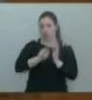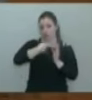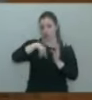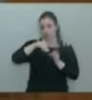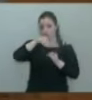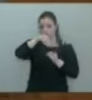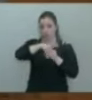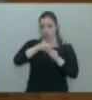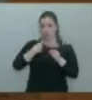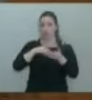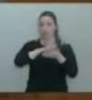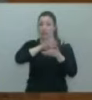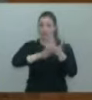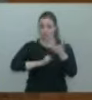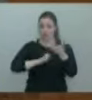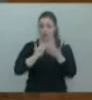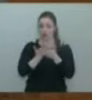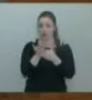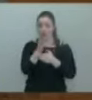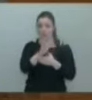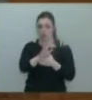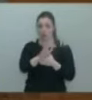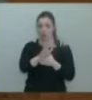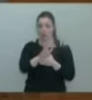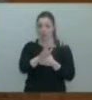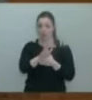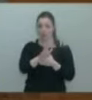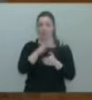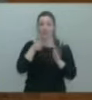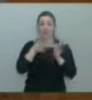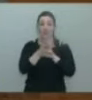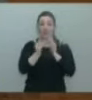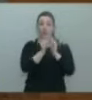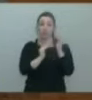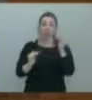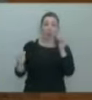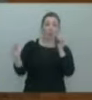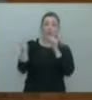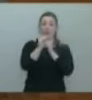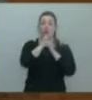introducido en el texto de la moción, un aumento del